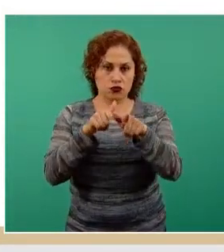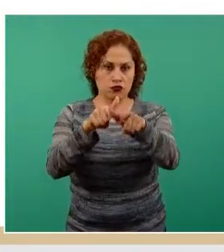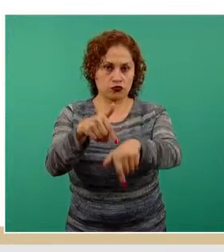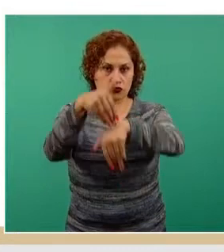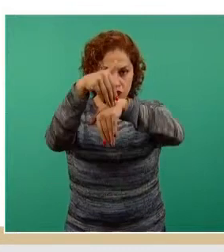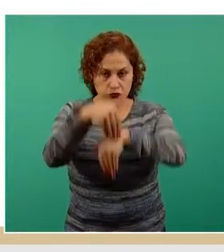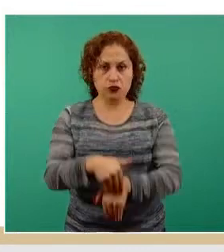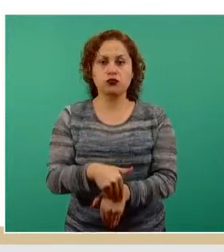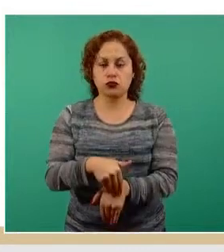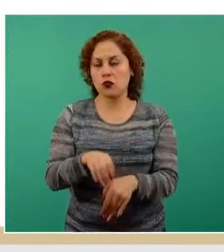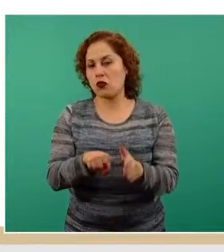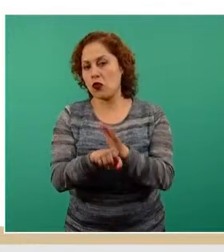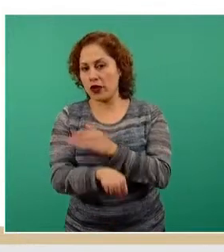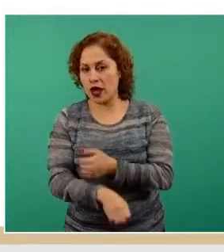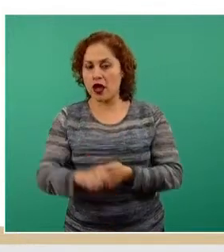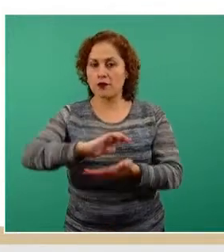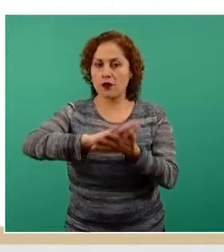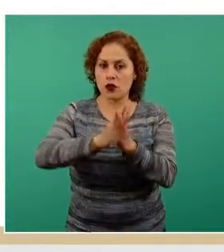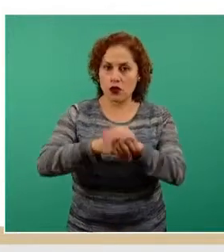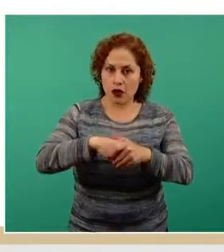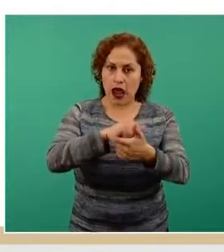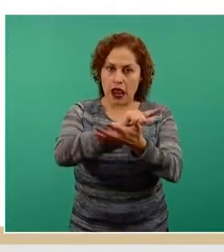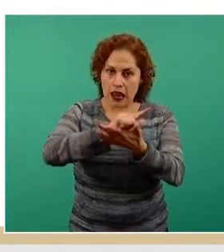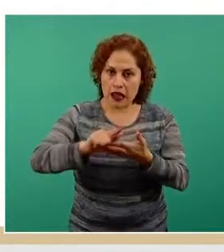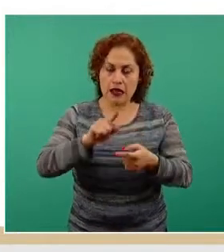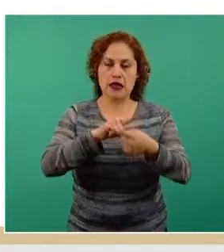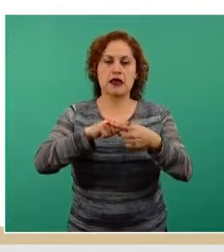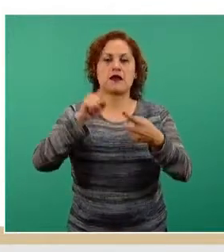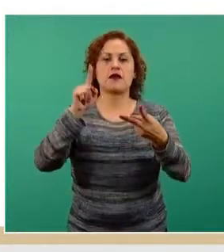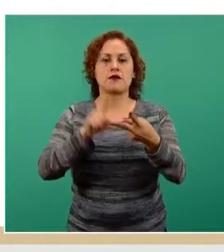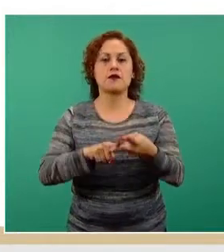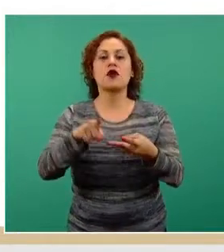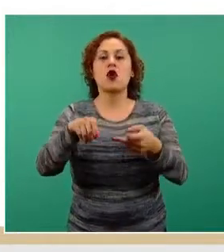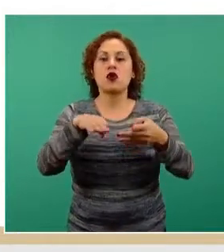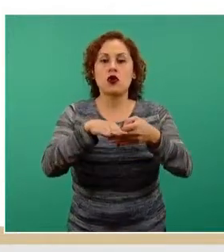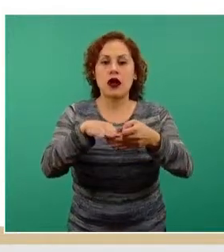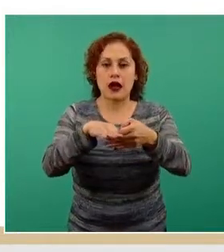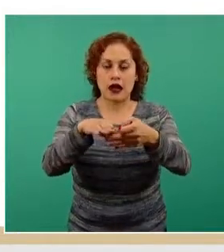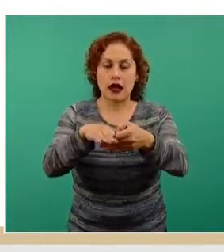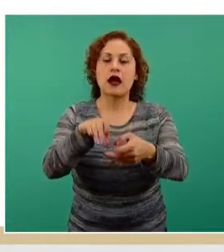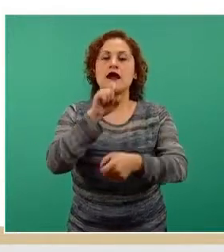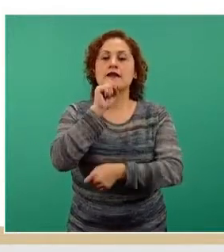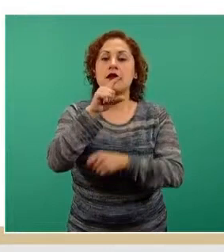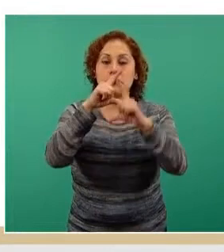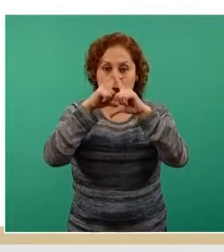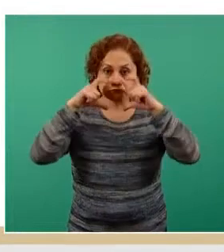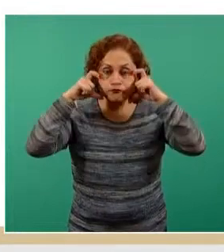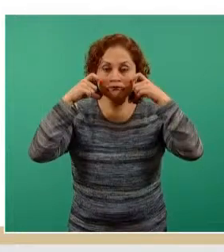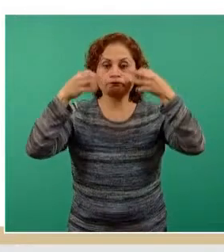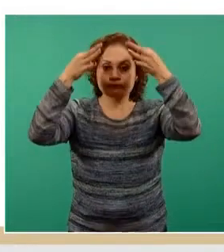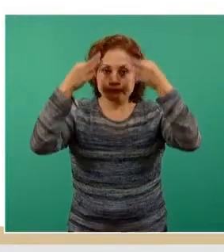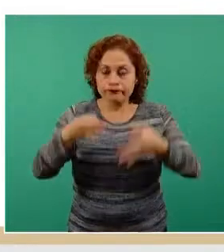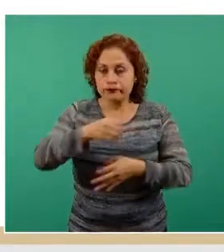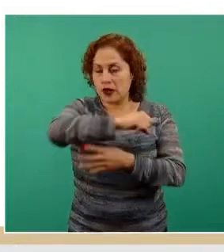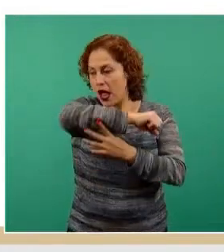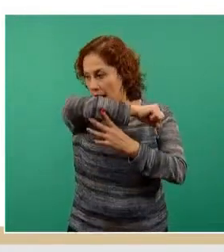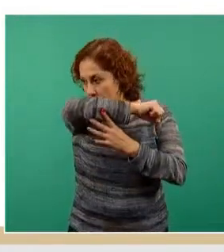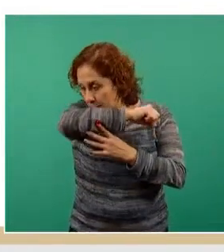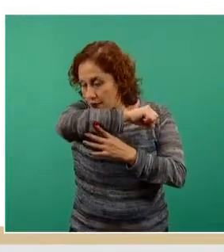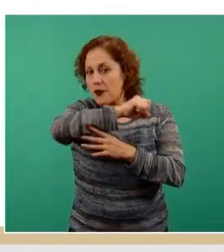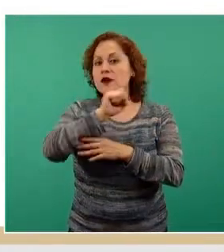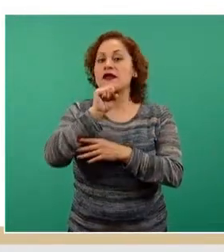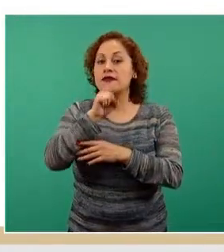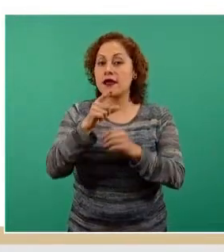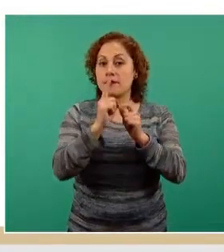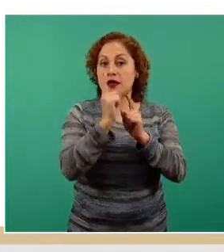uso el estornudo de etiqueta en el ángulo interno del codo y también, muy importante, lo comentado, con el acompañamiento